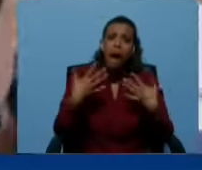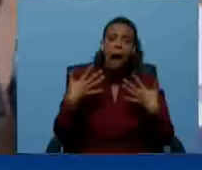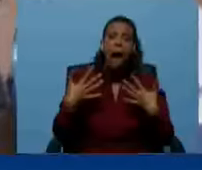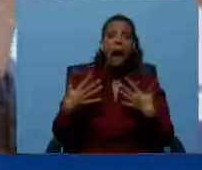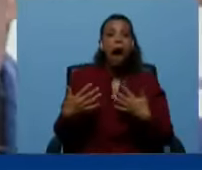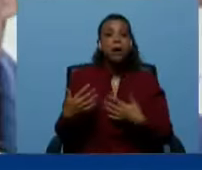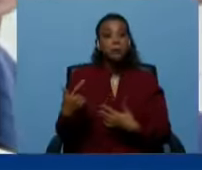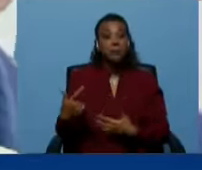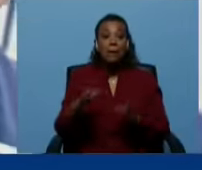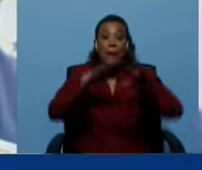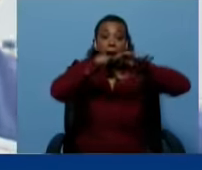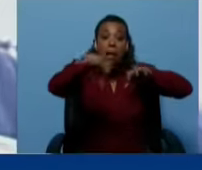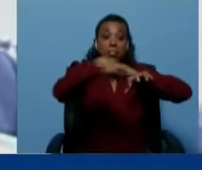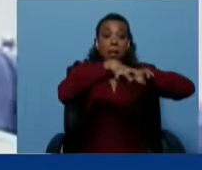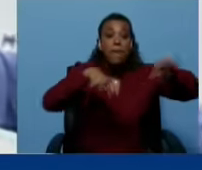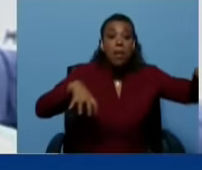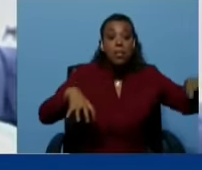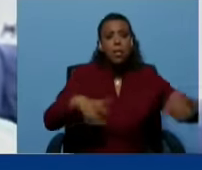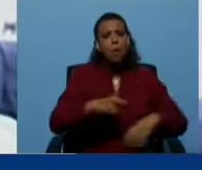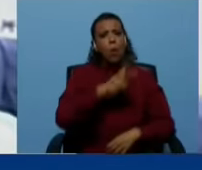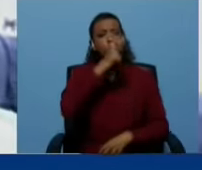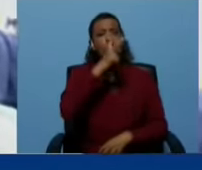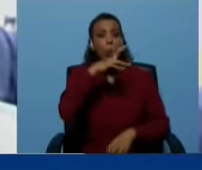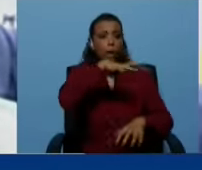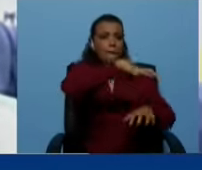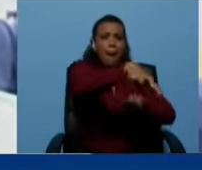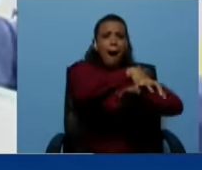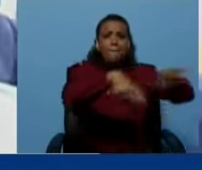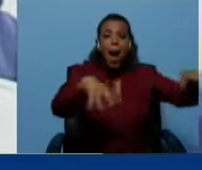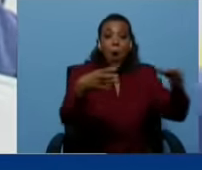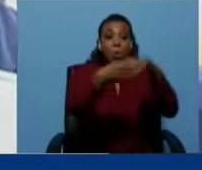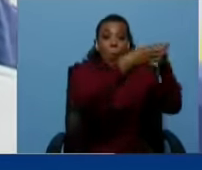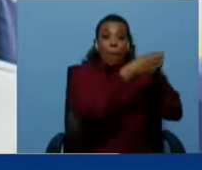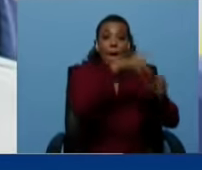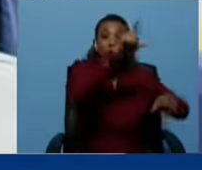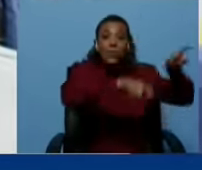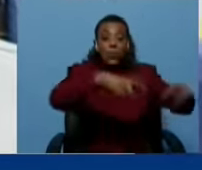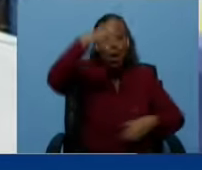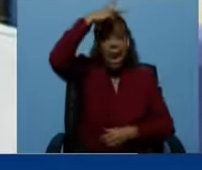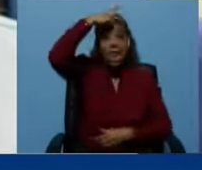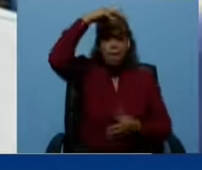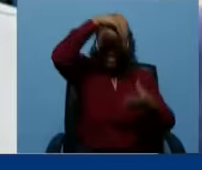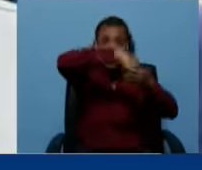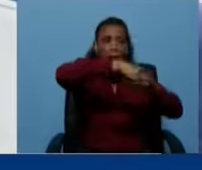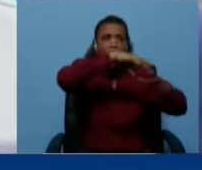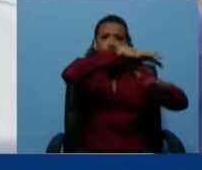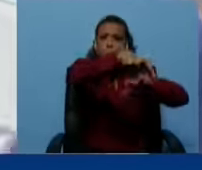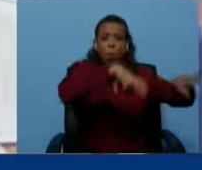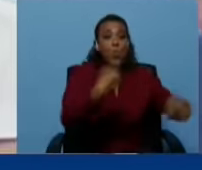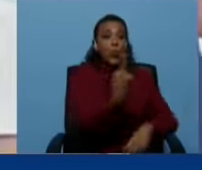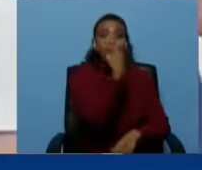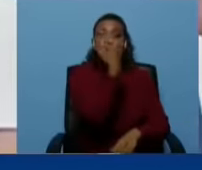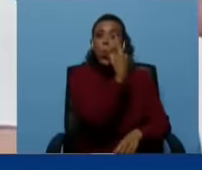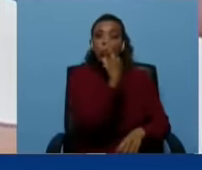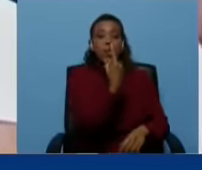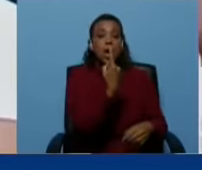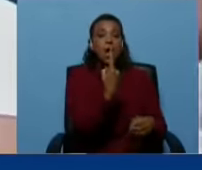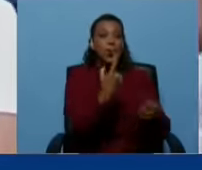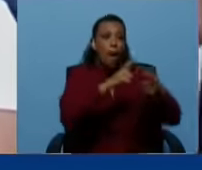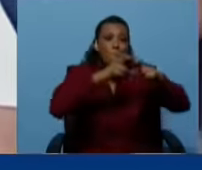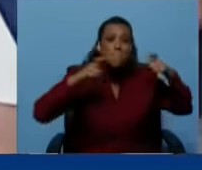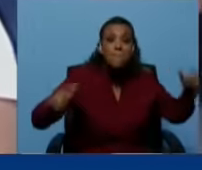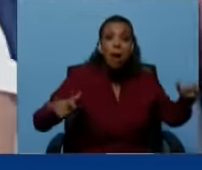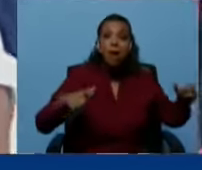El Perú estaba dividido en fracciones, grupos. Quizá fue el único lugar donde